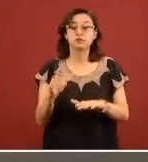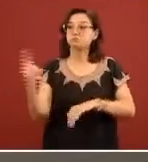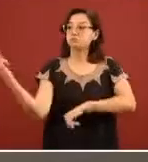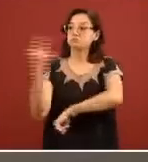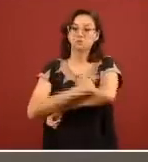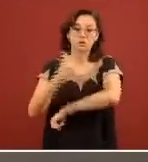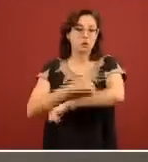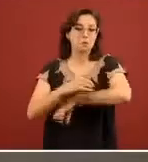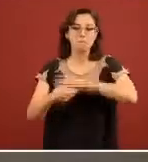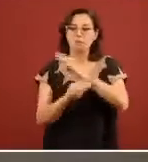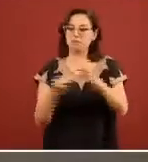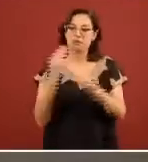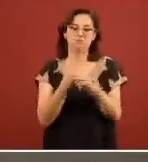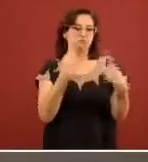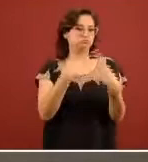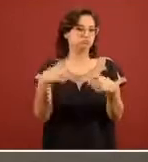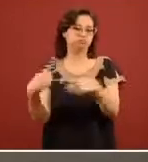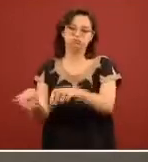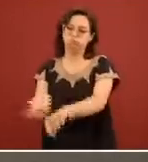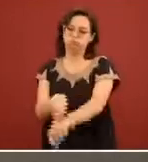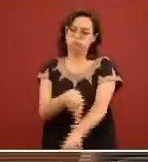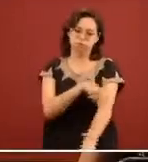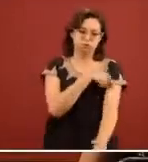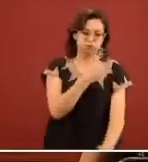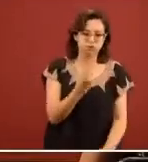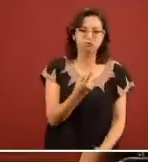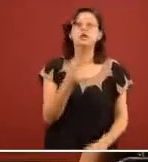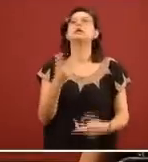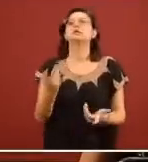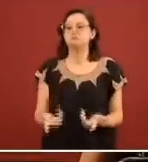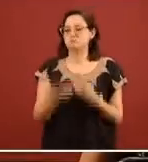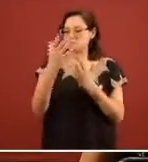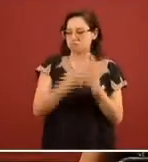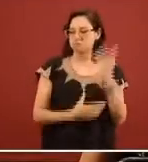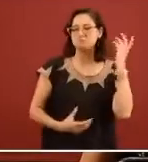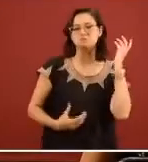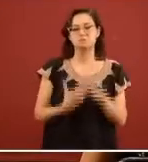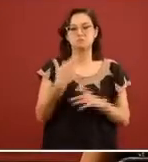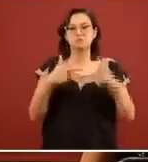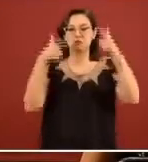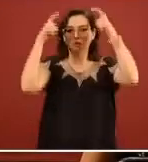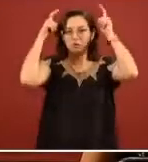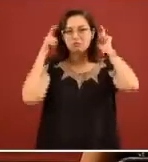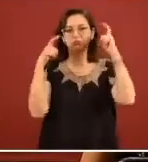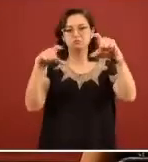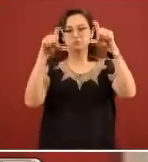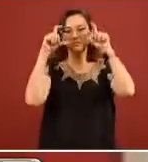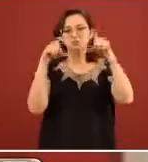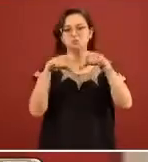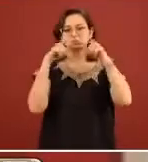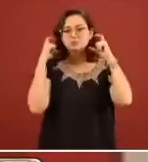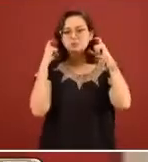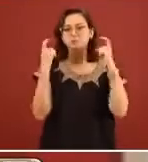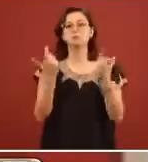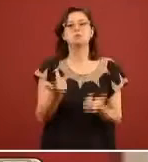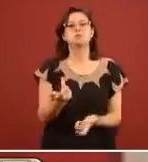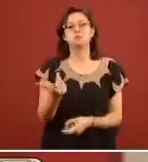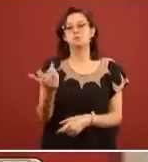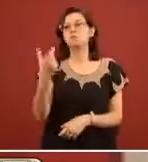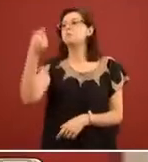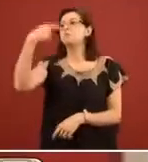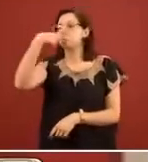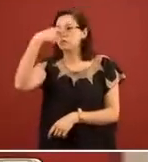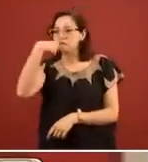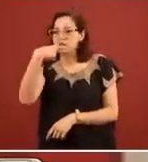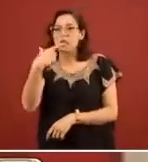distintos materiales, la lista es muy extensa, incluye más equipos de protección personal, incluye medicamentos propios